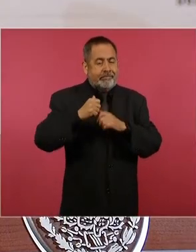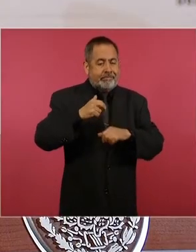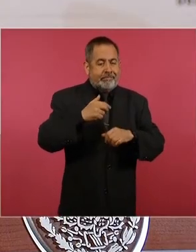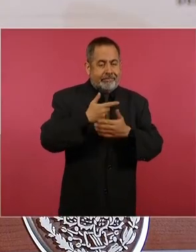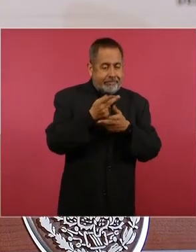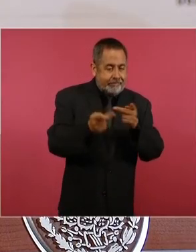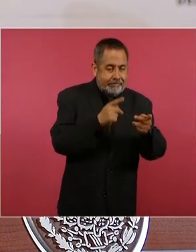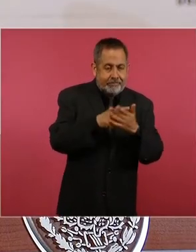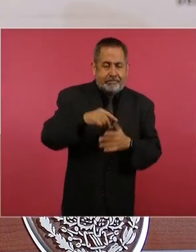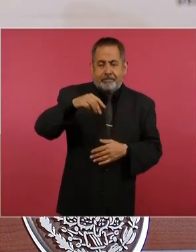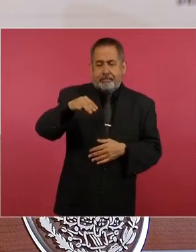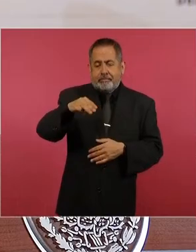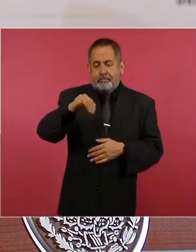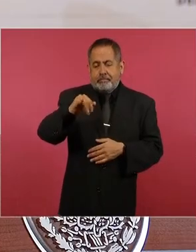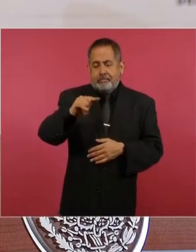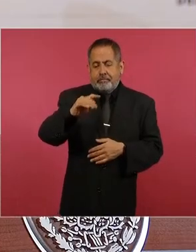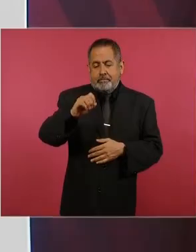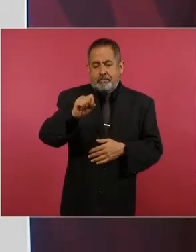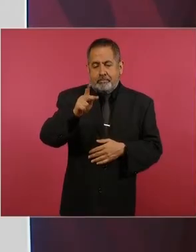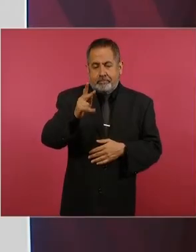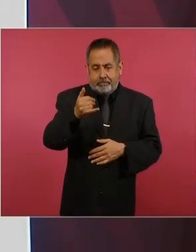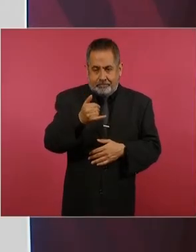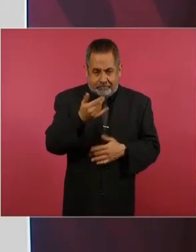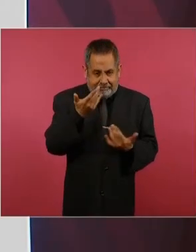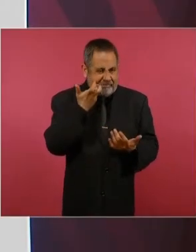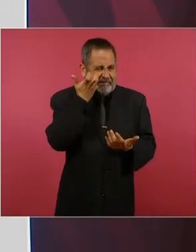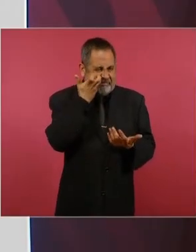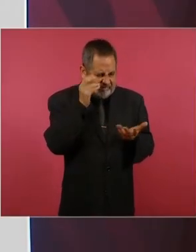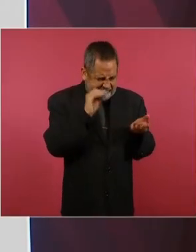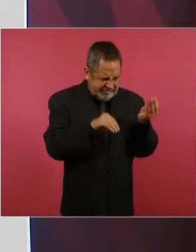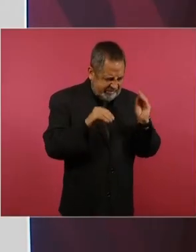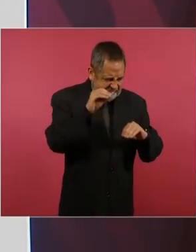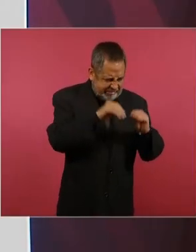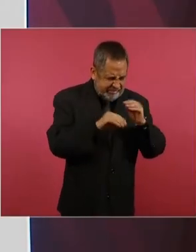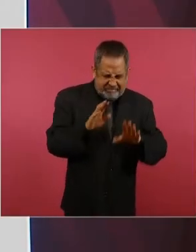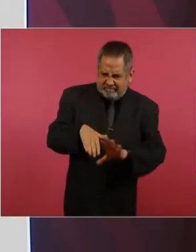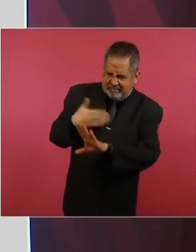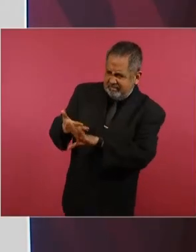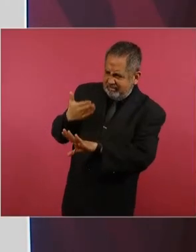más cuchareadas, en mi contra,